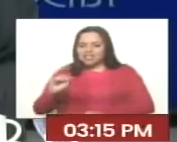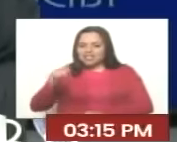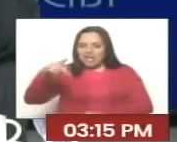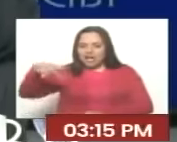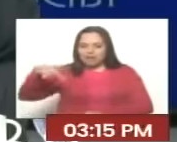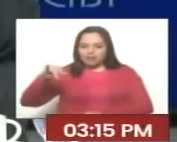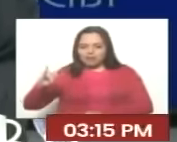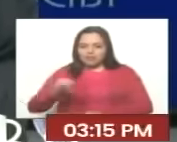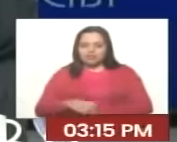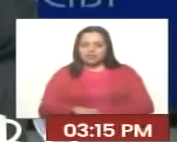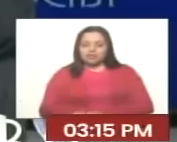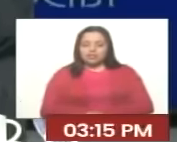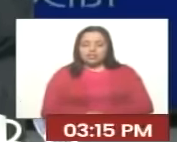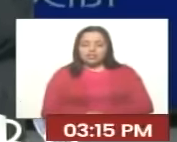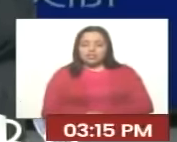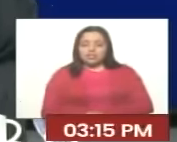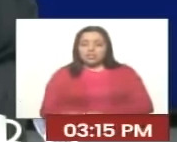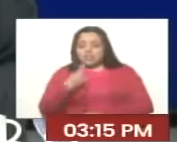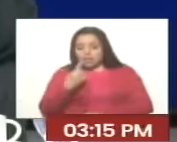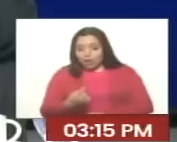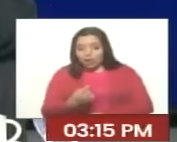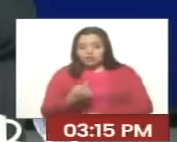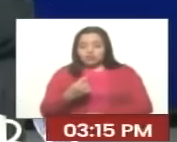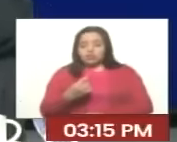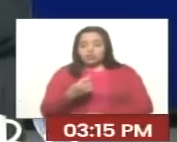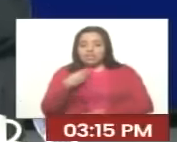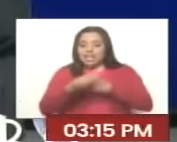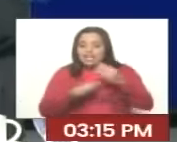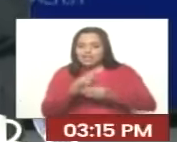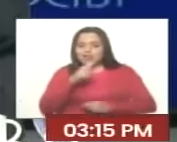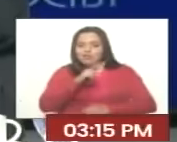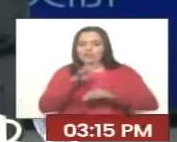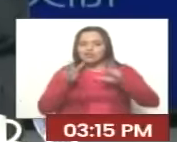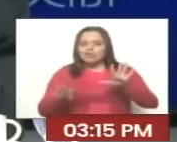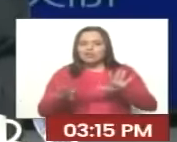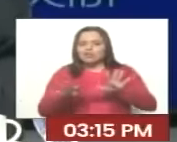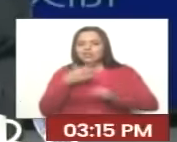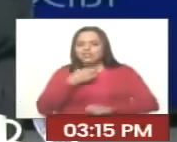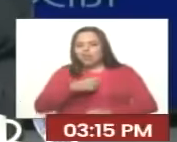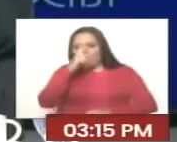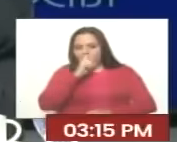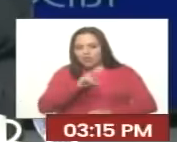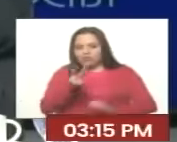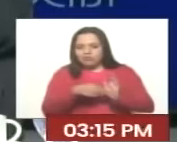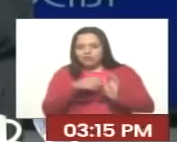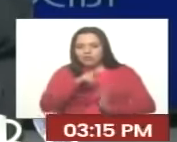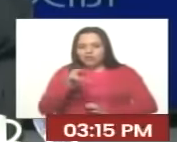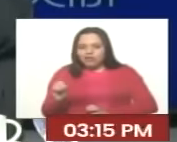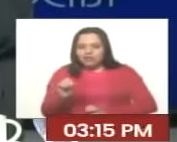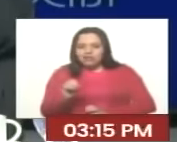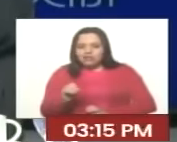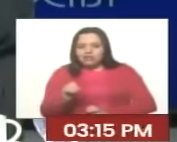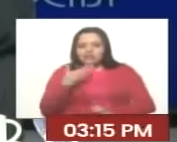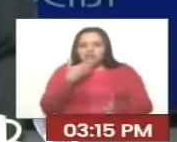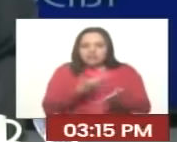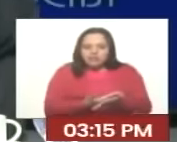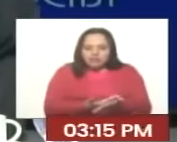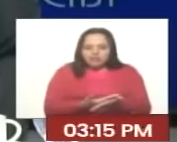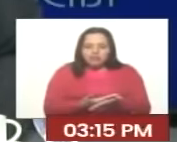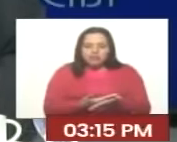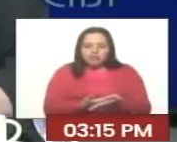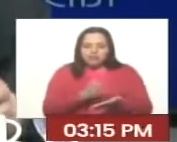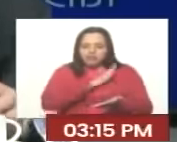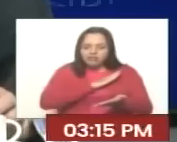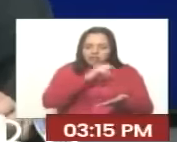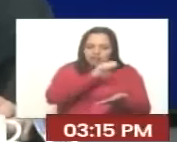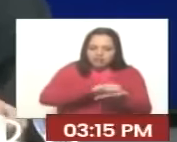refirió que él introdujo el 29 de diciembre del año 2020 una solicitud de registro de propiedad intelectual como